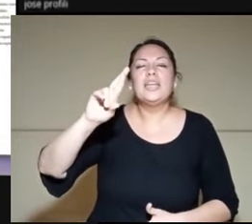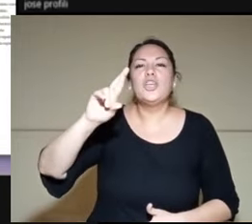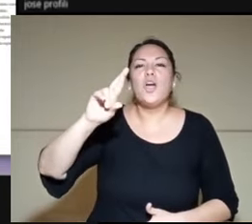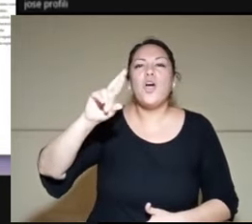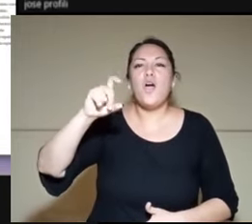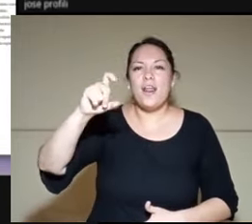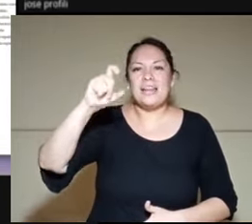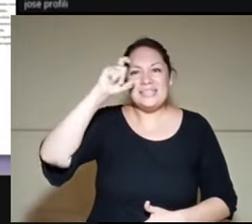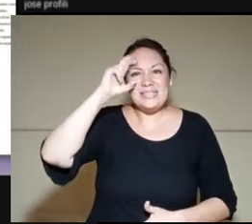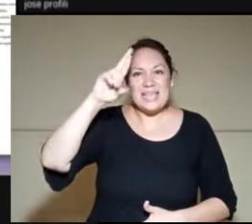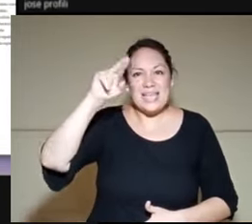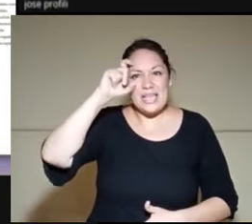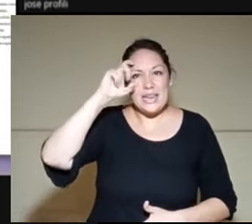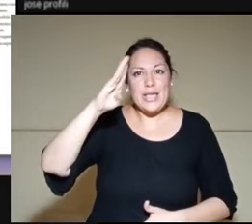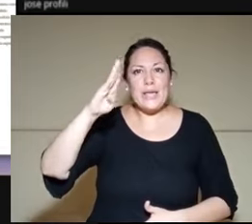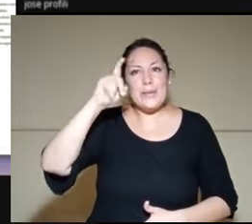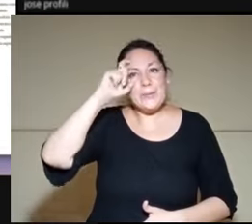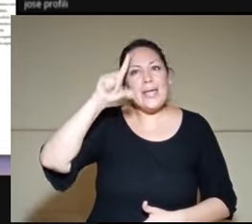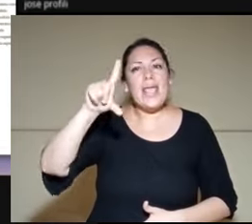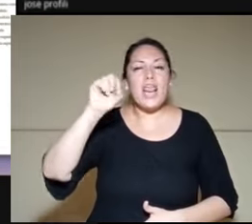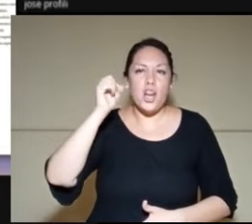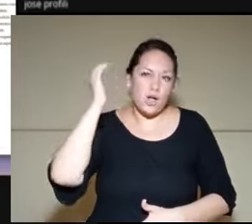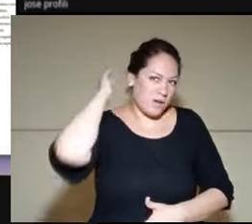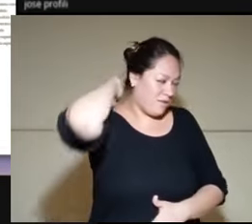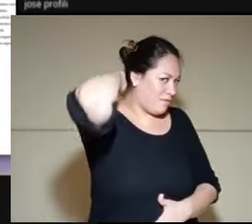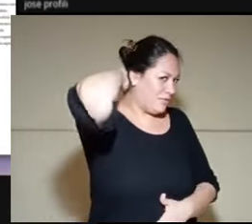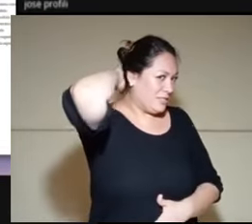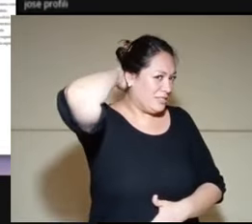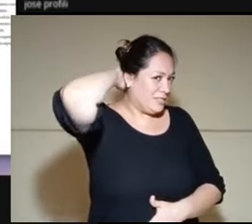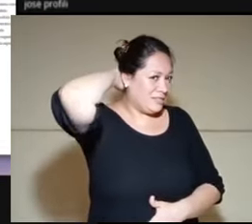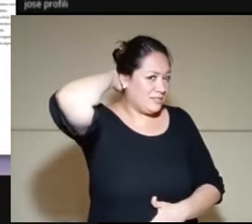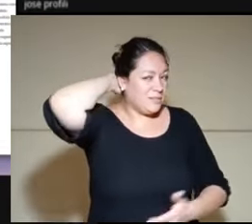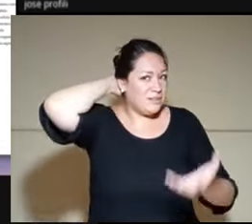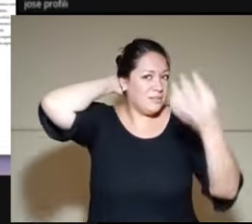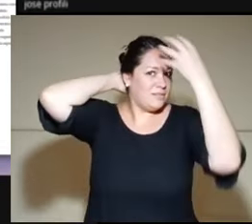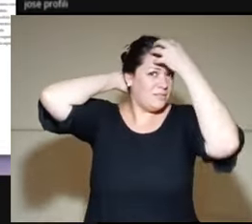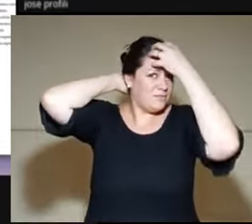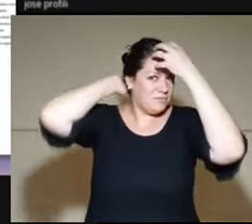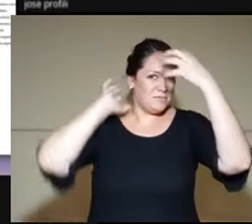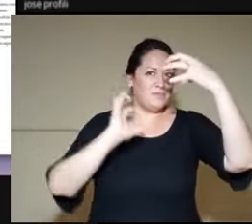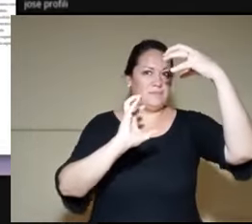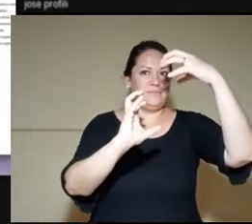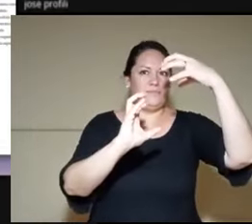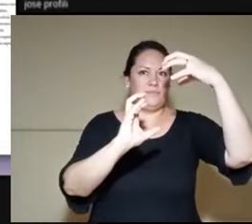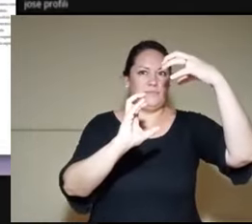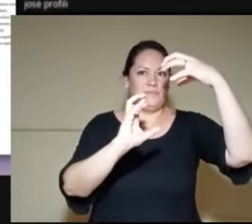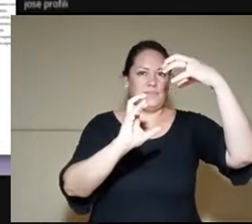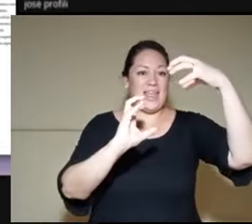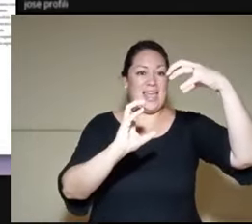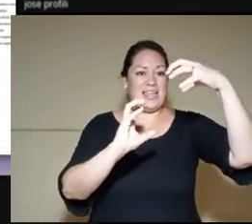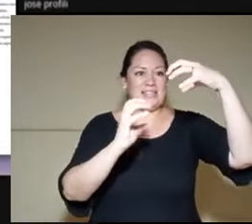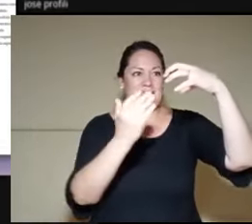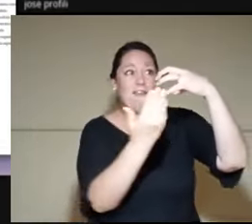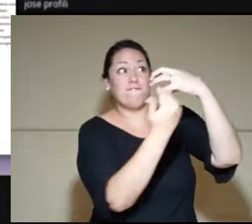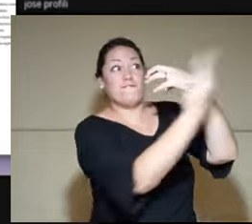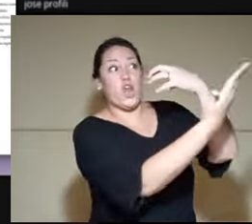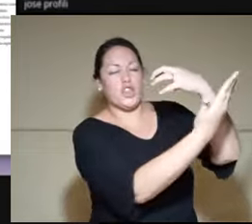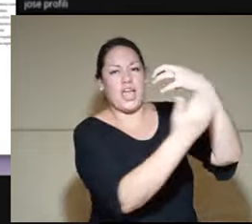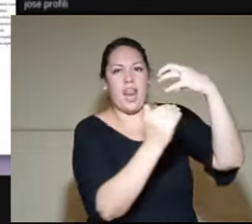llama cerebelo. El cerebelo siempre está en la parte posterior, ¿ah? Entonces el cerebelo, al estar siempre en la